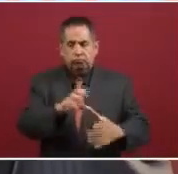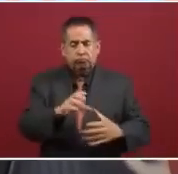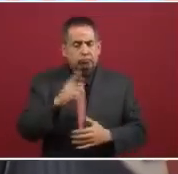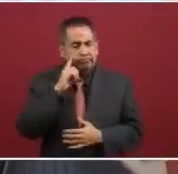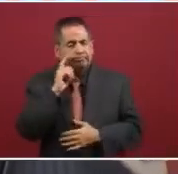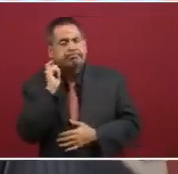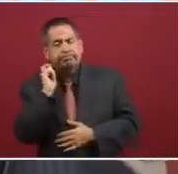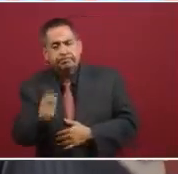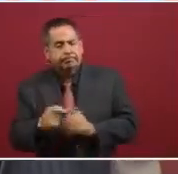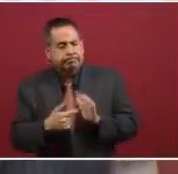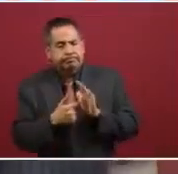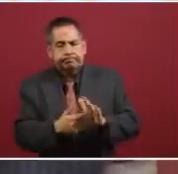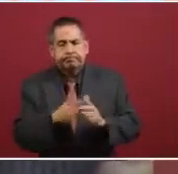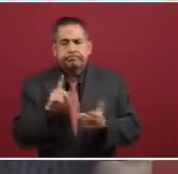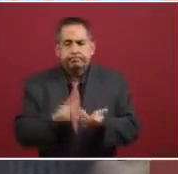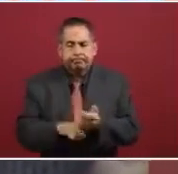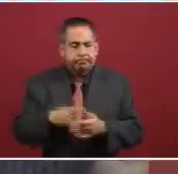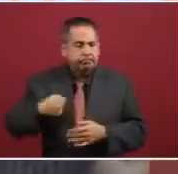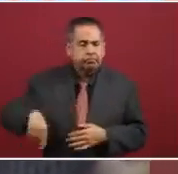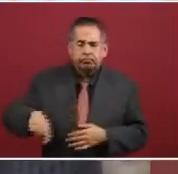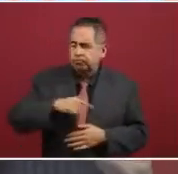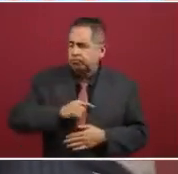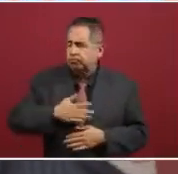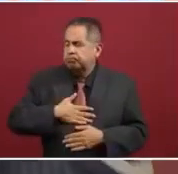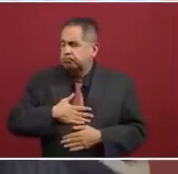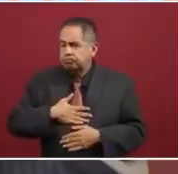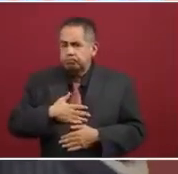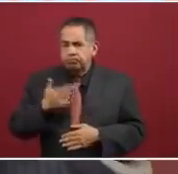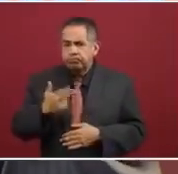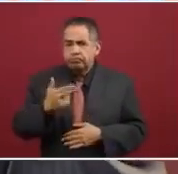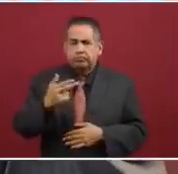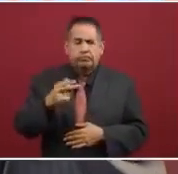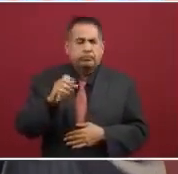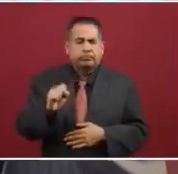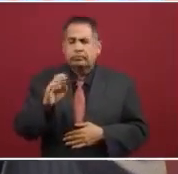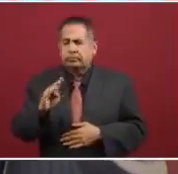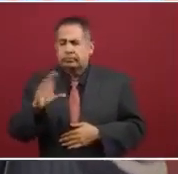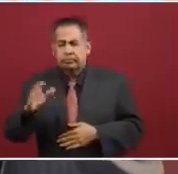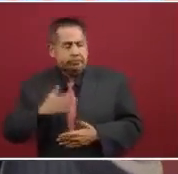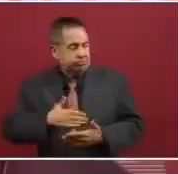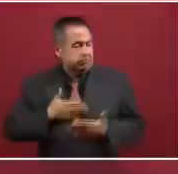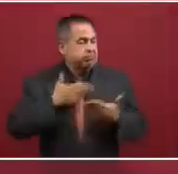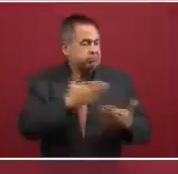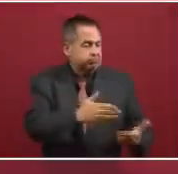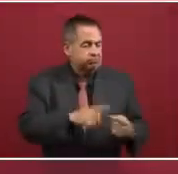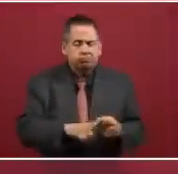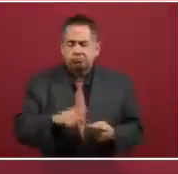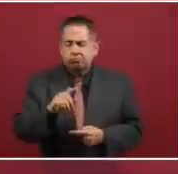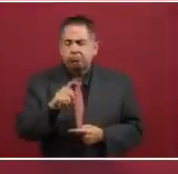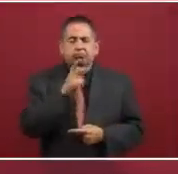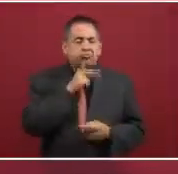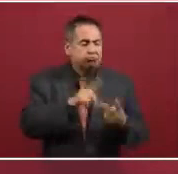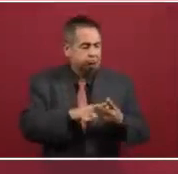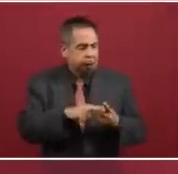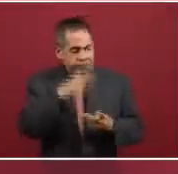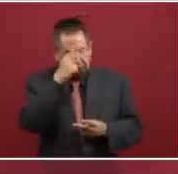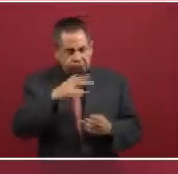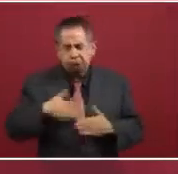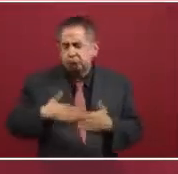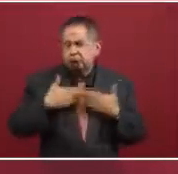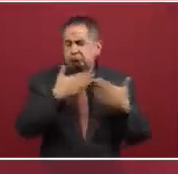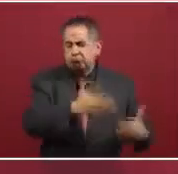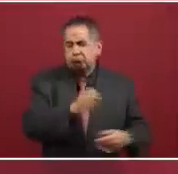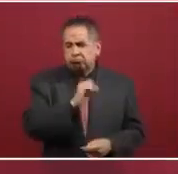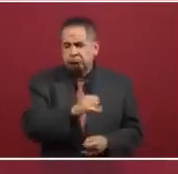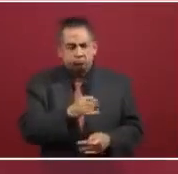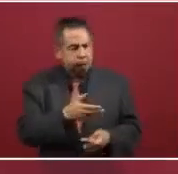muestra de la confianza que tiene HSBC en Pemex, en México y en